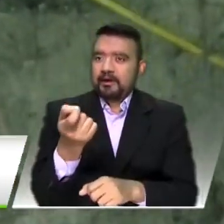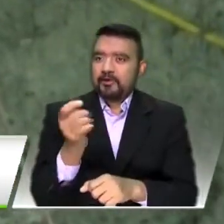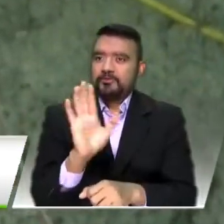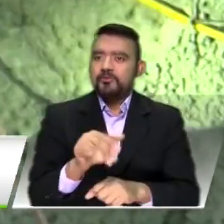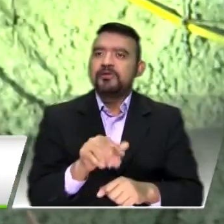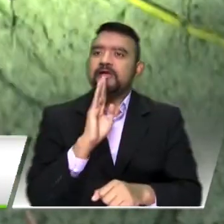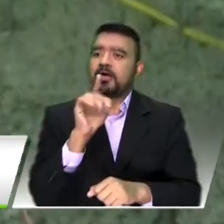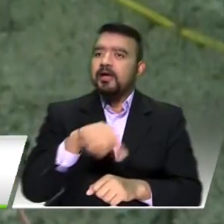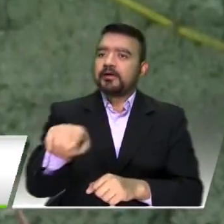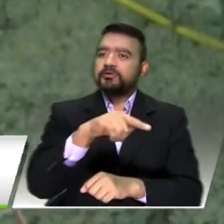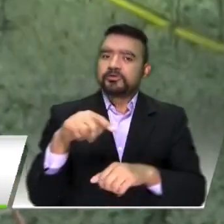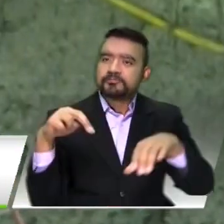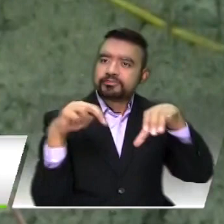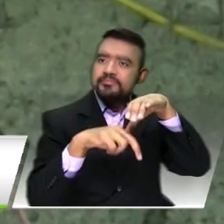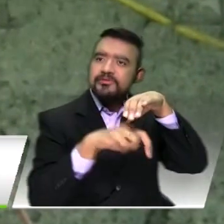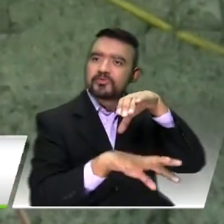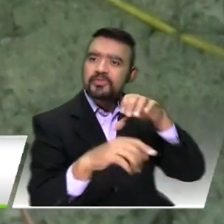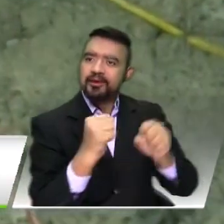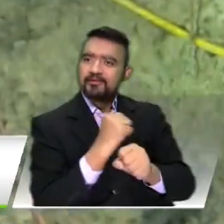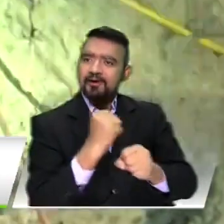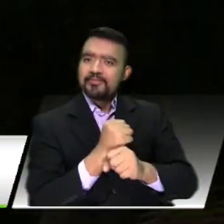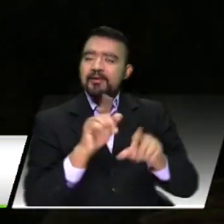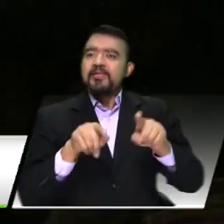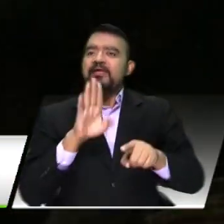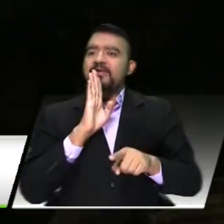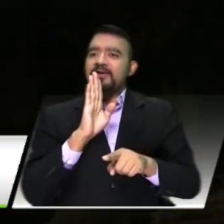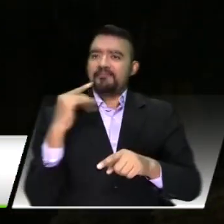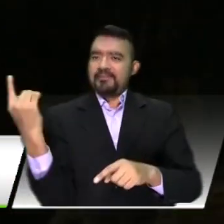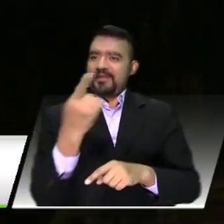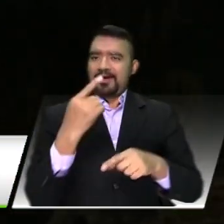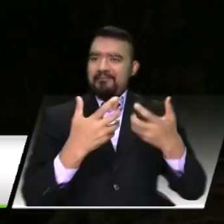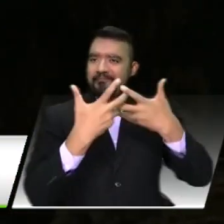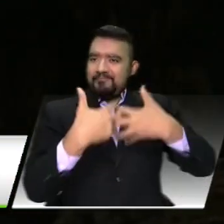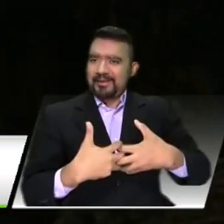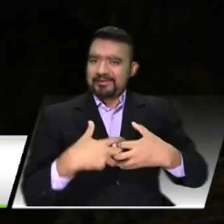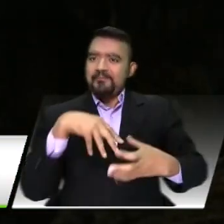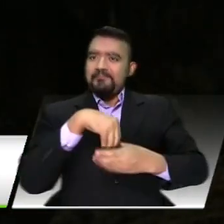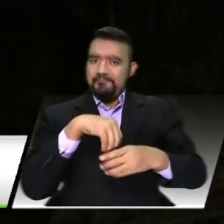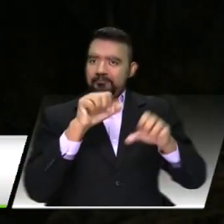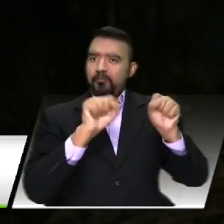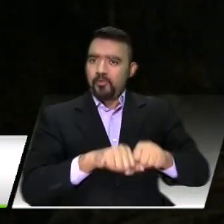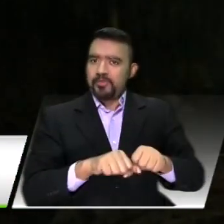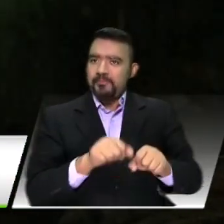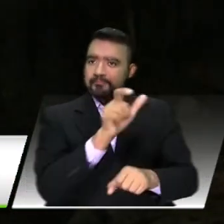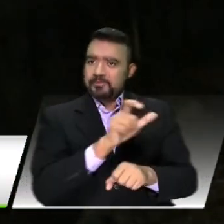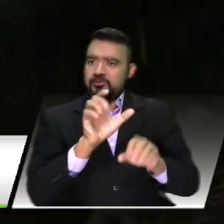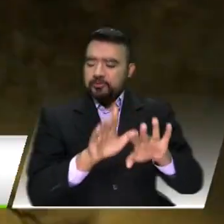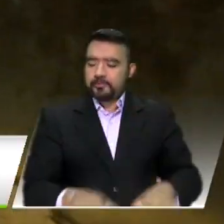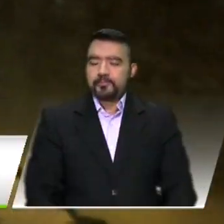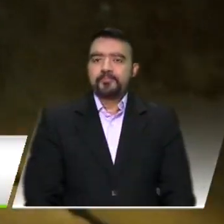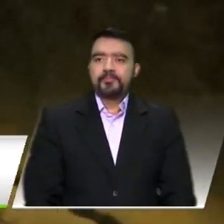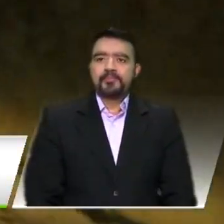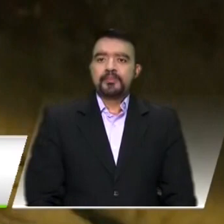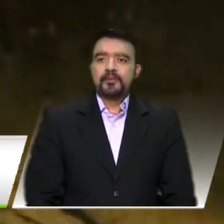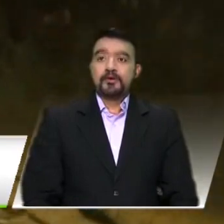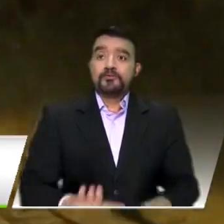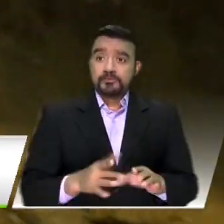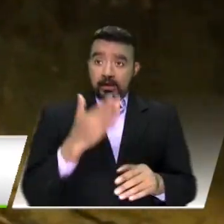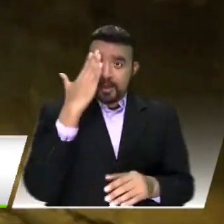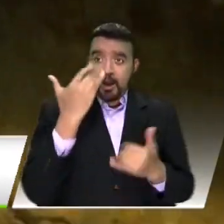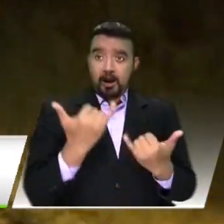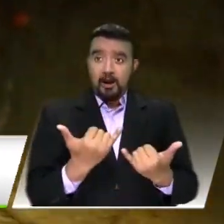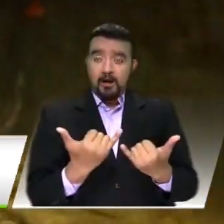trabajar sino adicionalmente los propios trabajadores de la empresa secretario está explotación ilícita y antitécnica podría